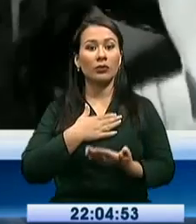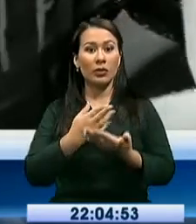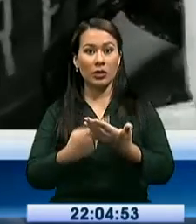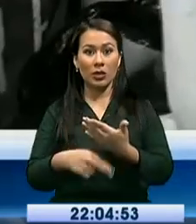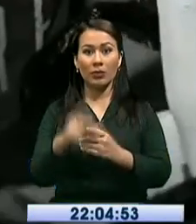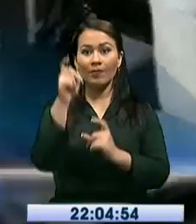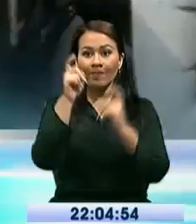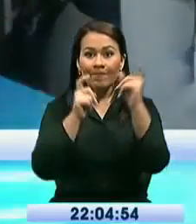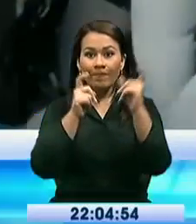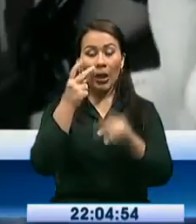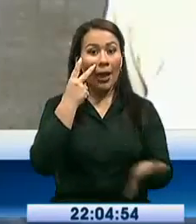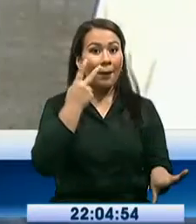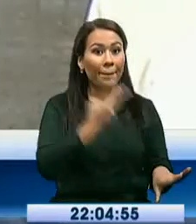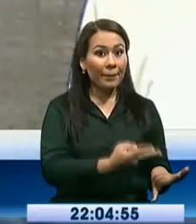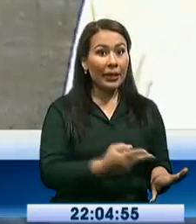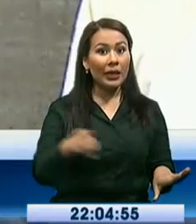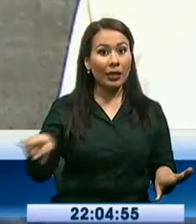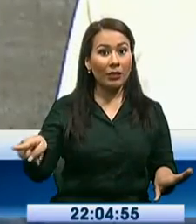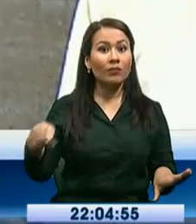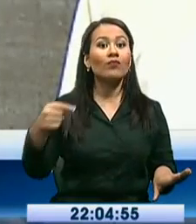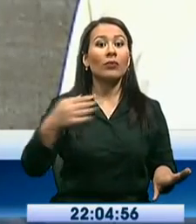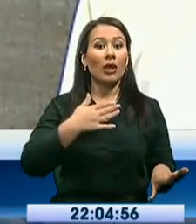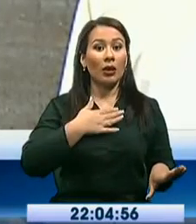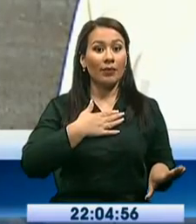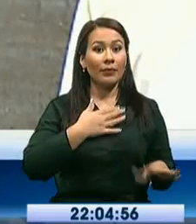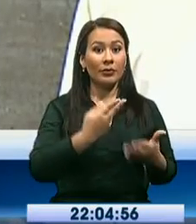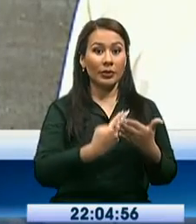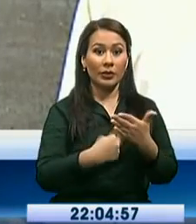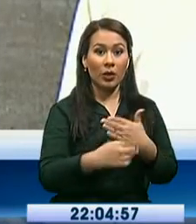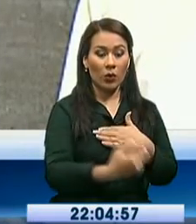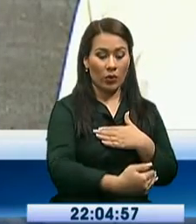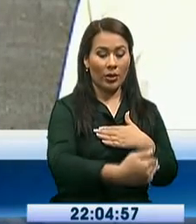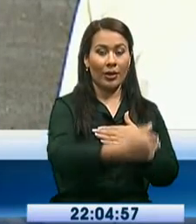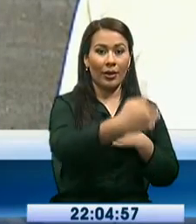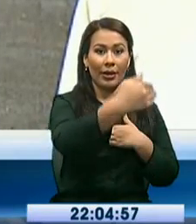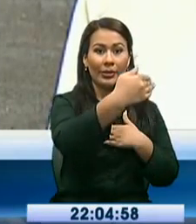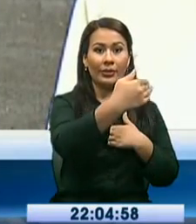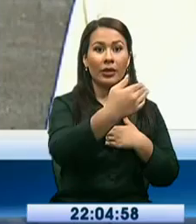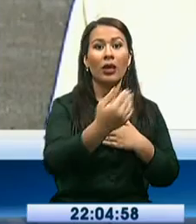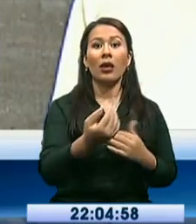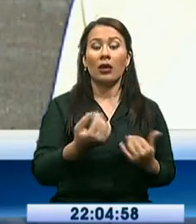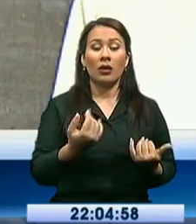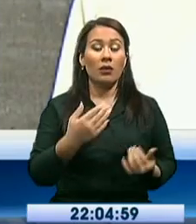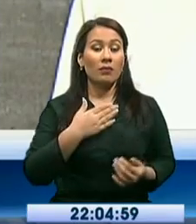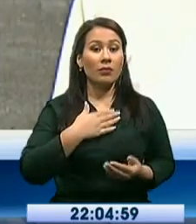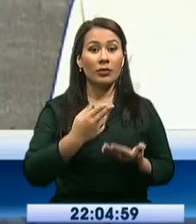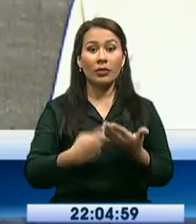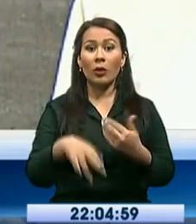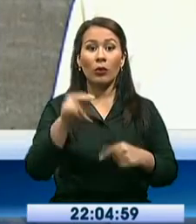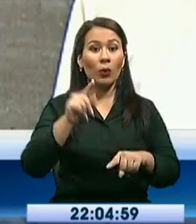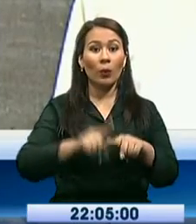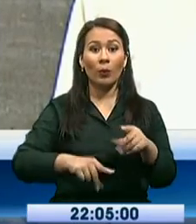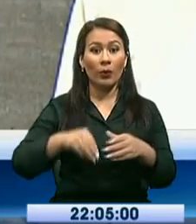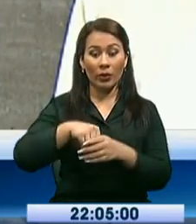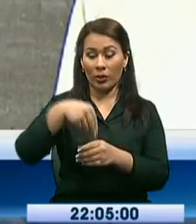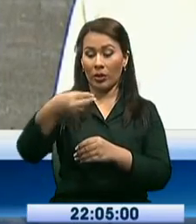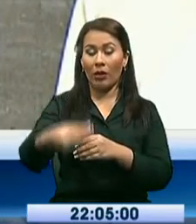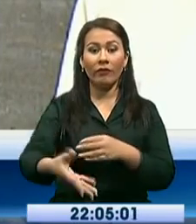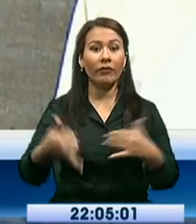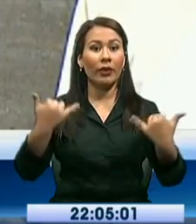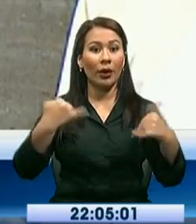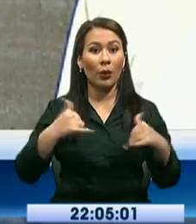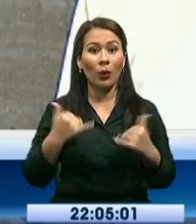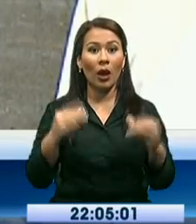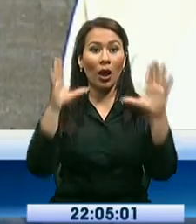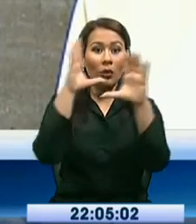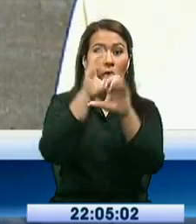reaccionar de esa manera. Hay niños que están creciendo que ya no pueden ni siquiera salir a jugar un rato fuera de su casa, mañana, tarde y noche, porque